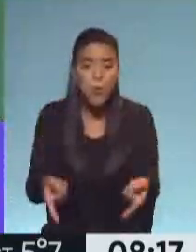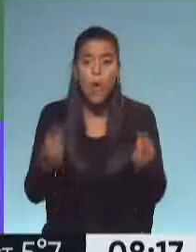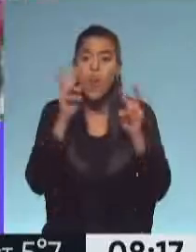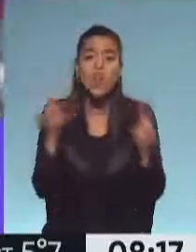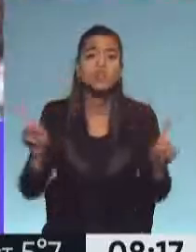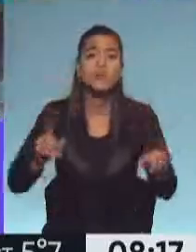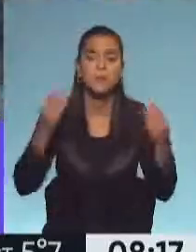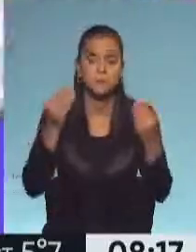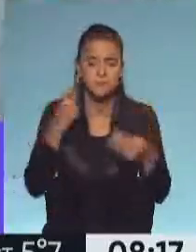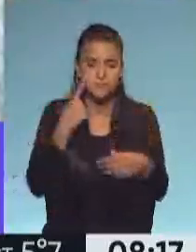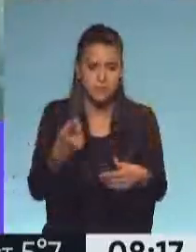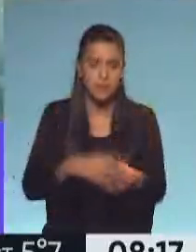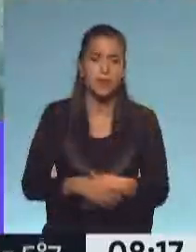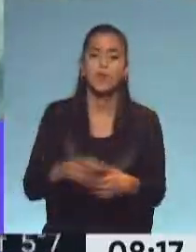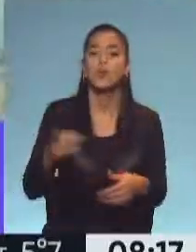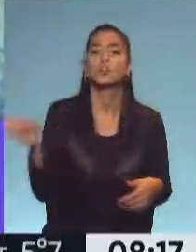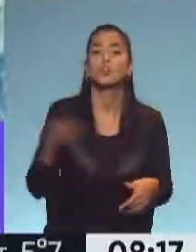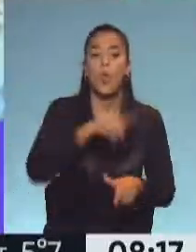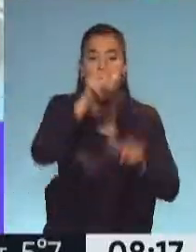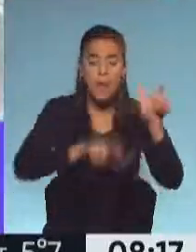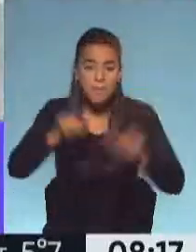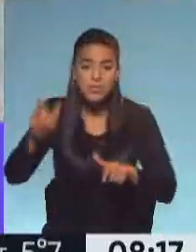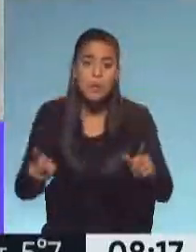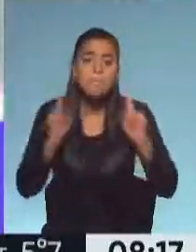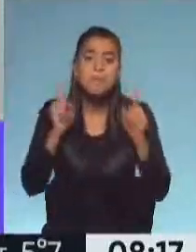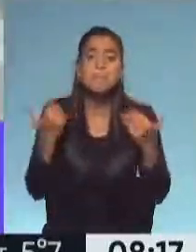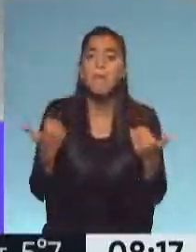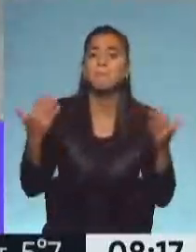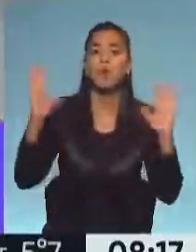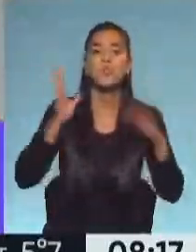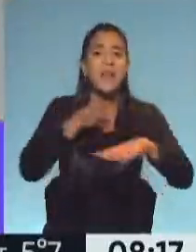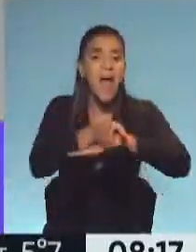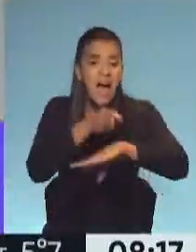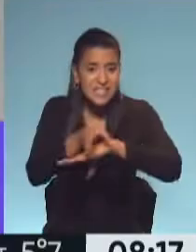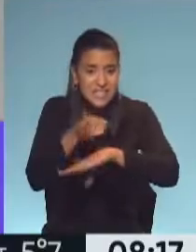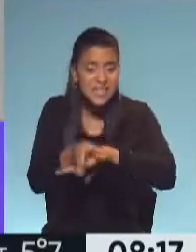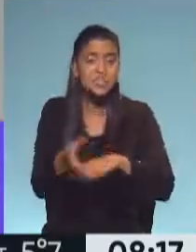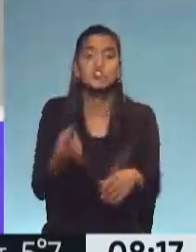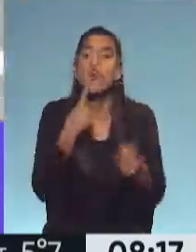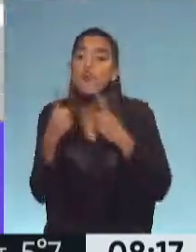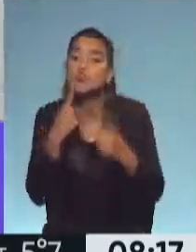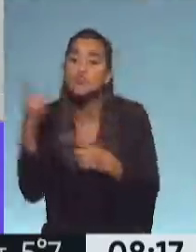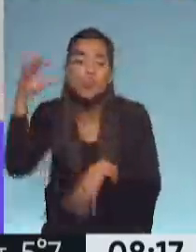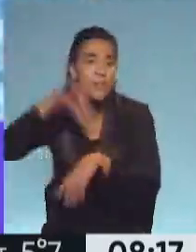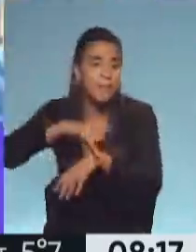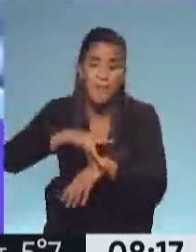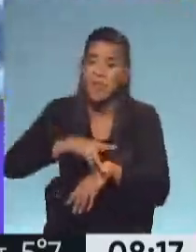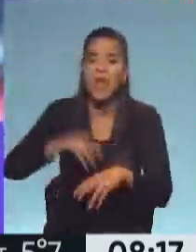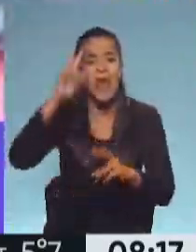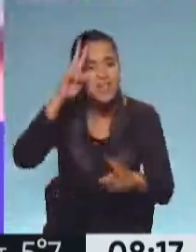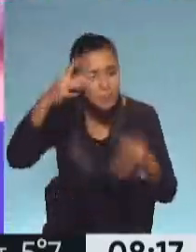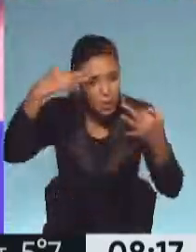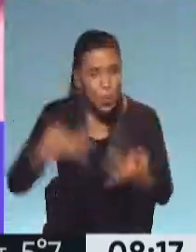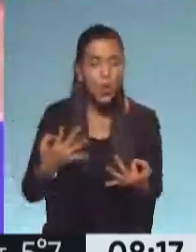invisibilizado tiene que ver con esto, con que no todas las personas tenemos las mismas posibilidades de acceder a una consulta médica respetuosa,